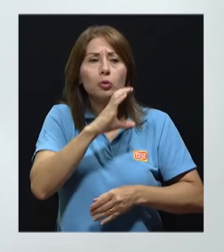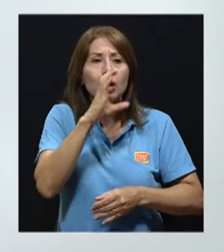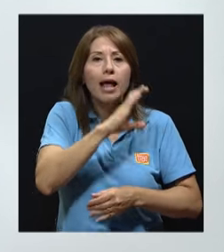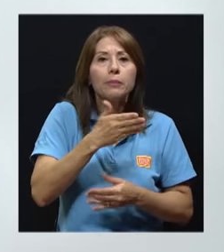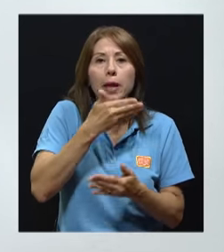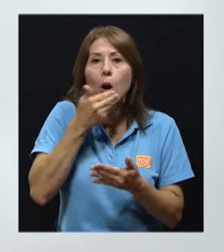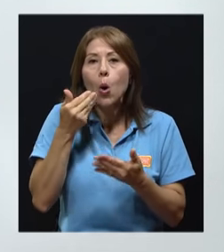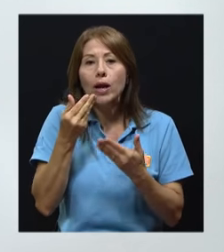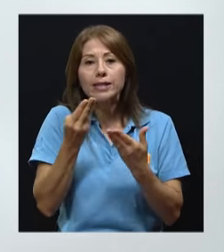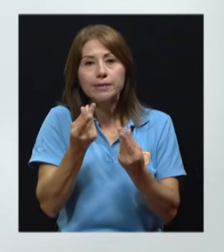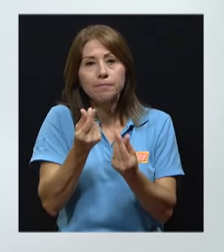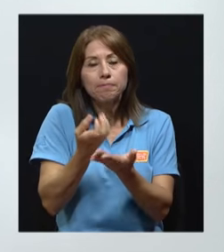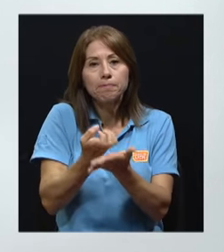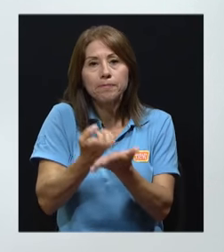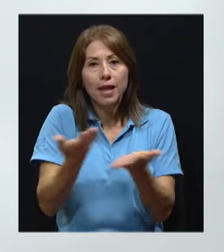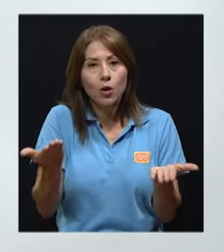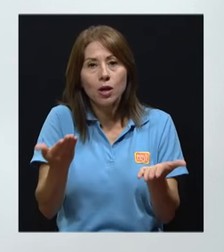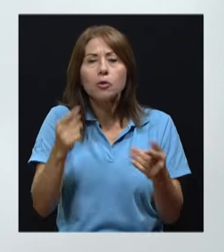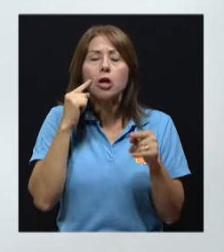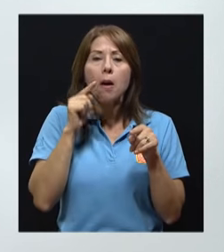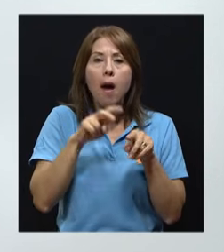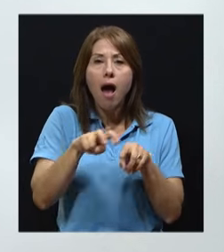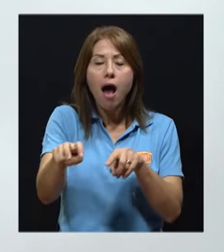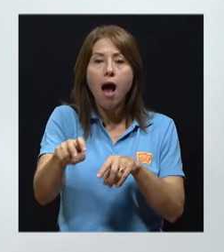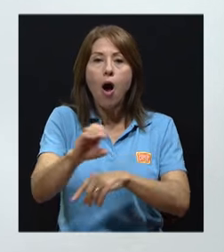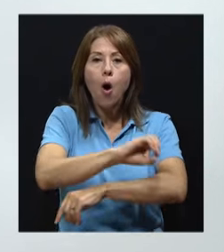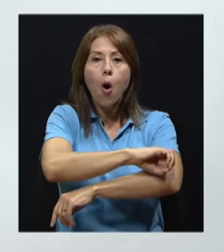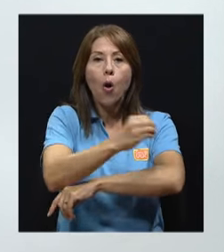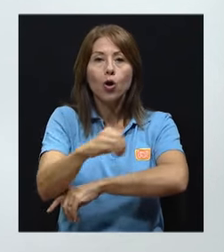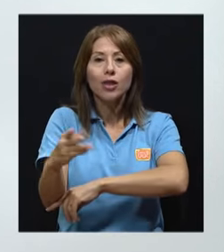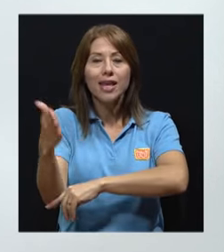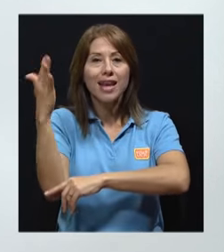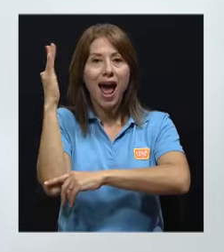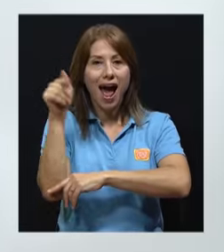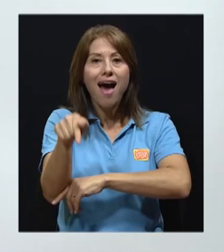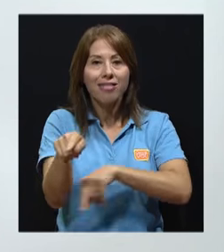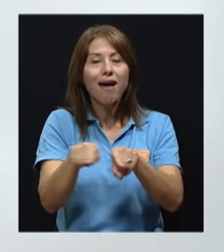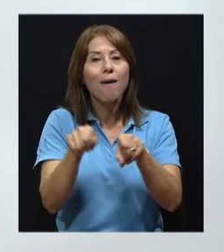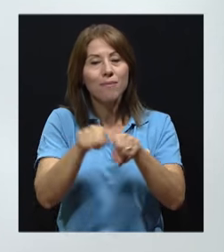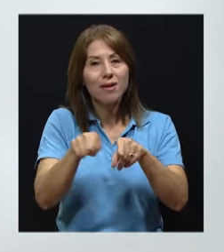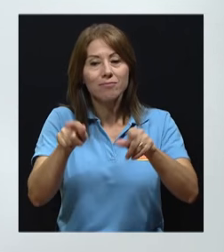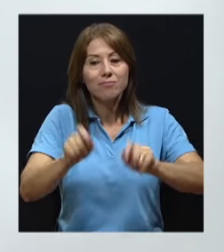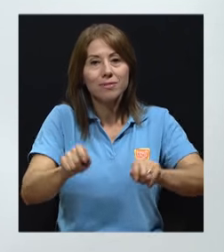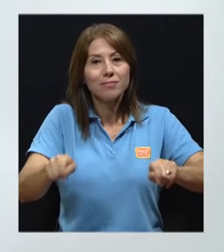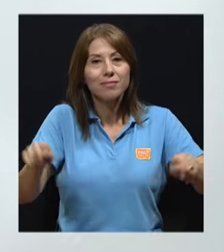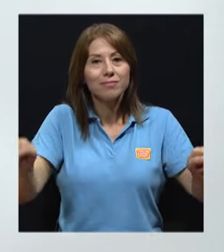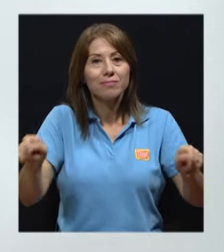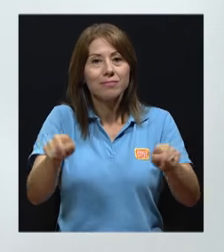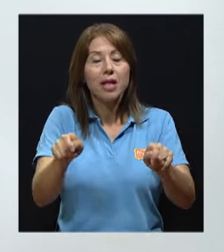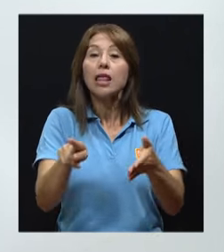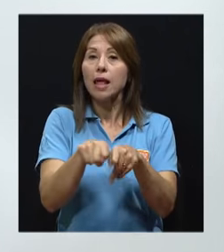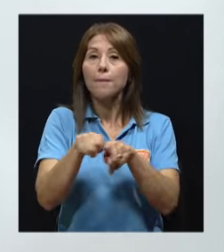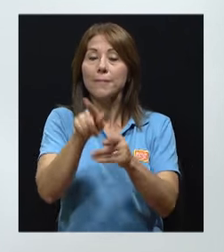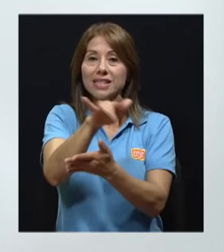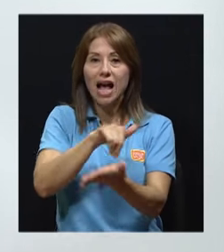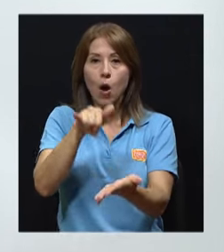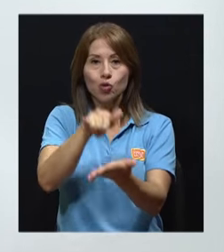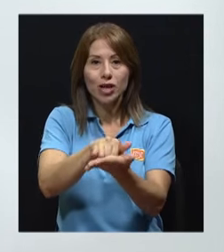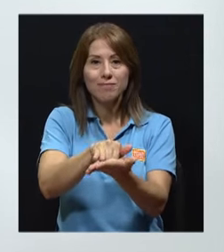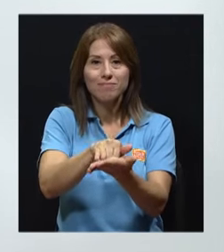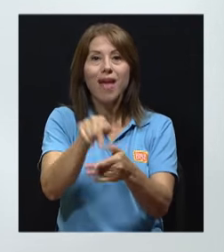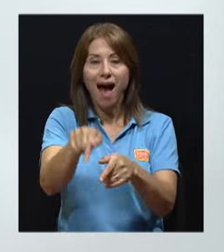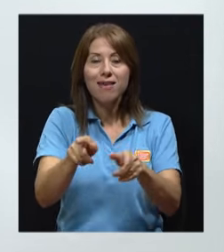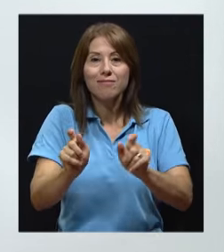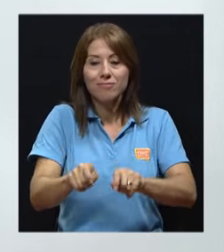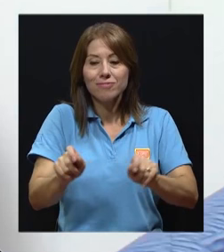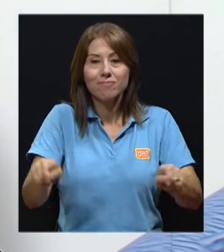de mejores condiciones económicas encontramos marimbas en orotina y encontramos marimbas en San José específicamente